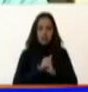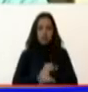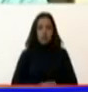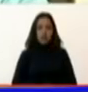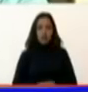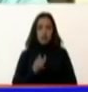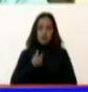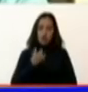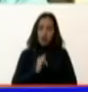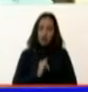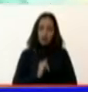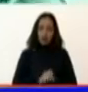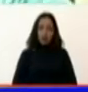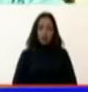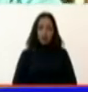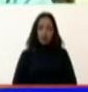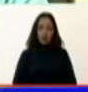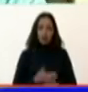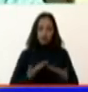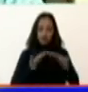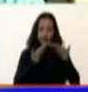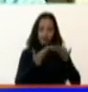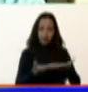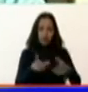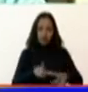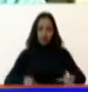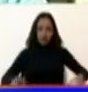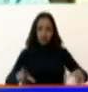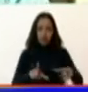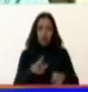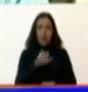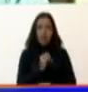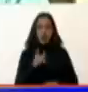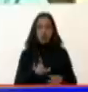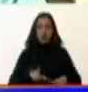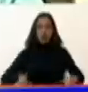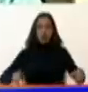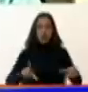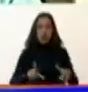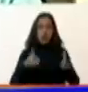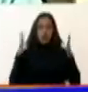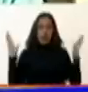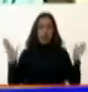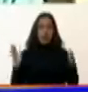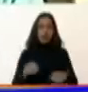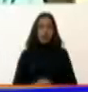pongo la sede. Tenemos una gran sede, una poderosa